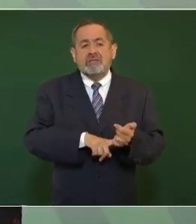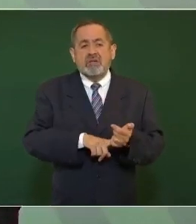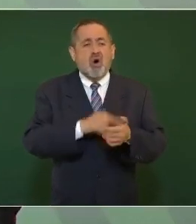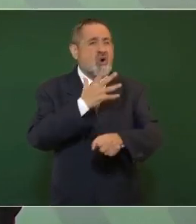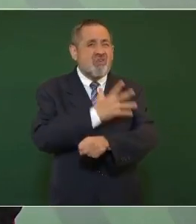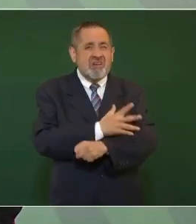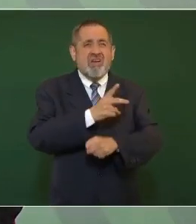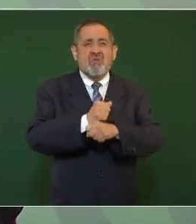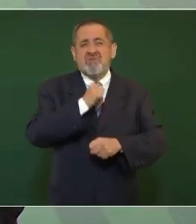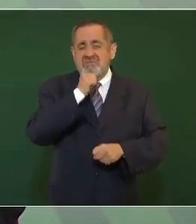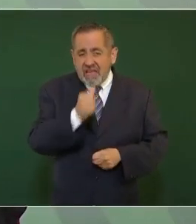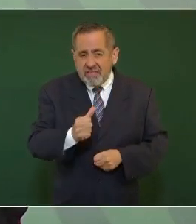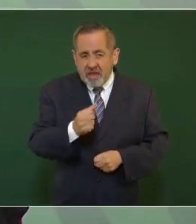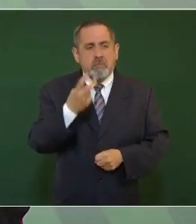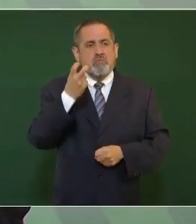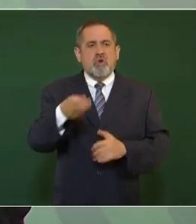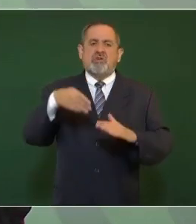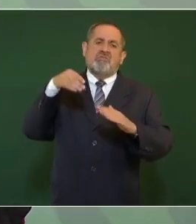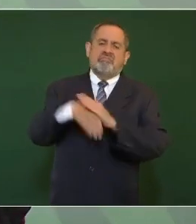todo.